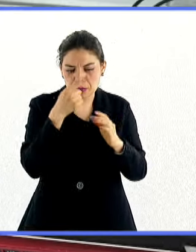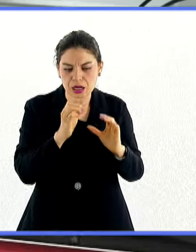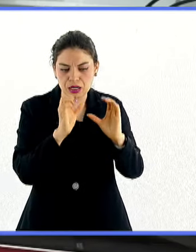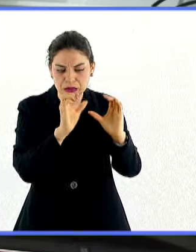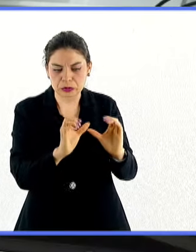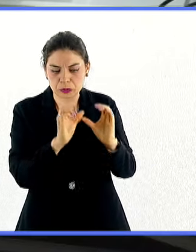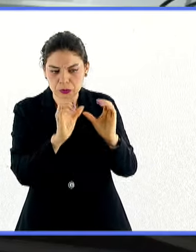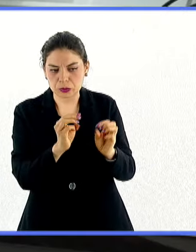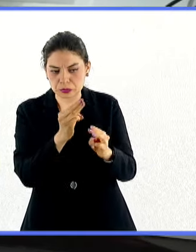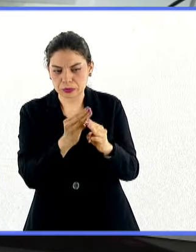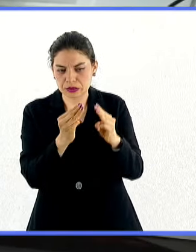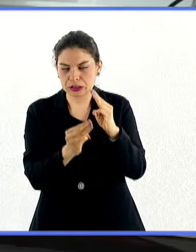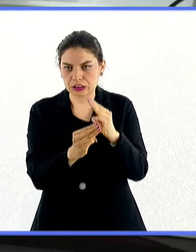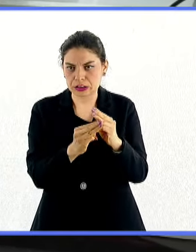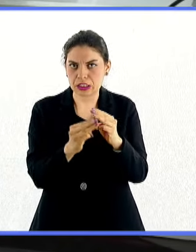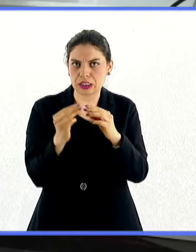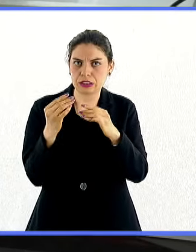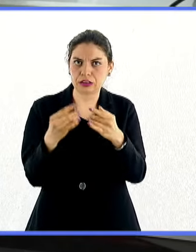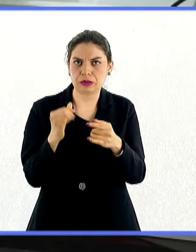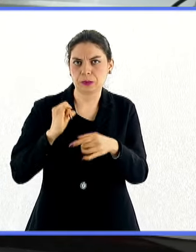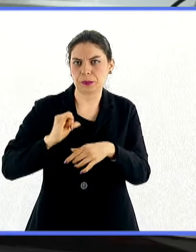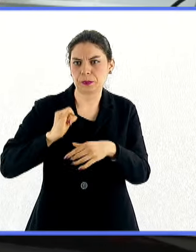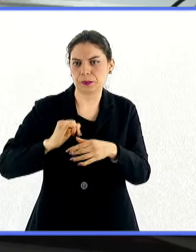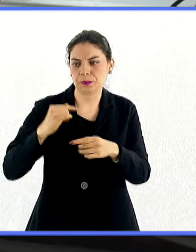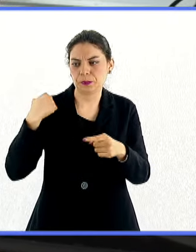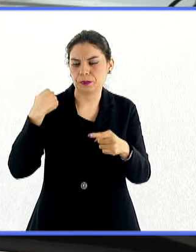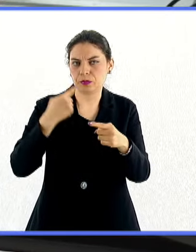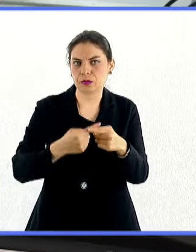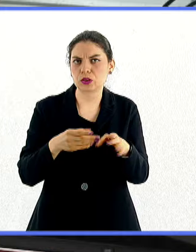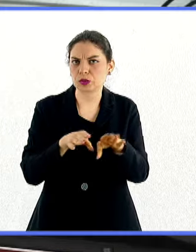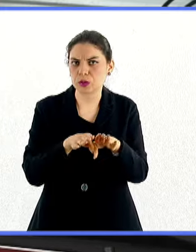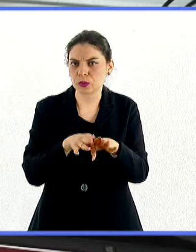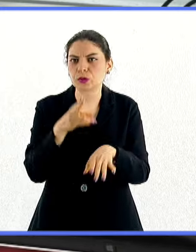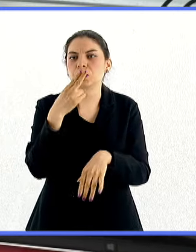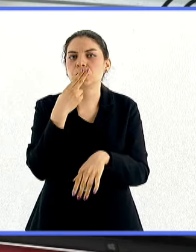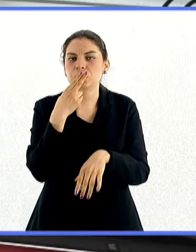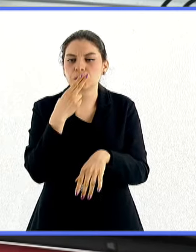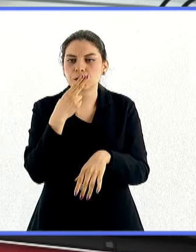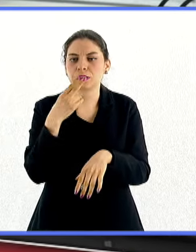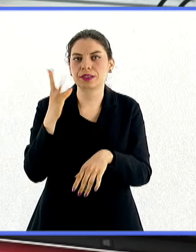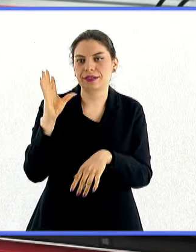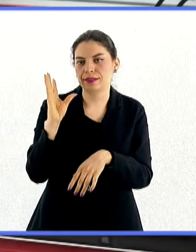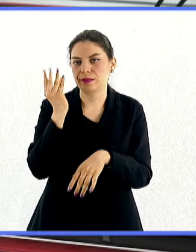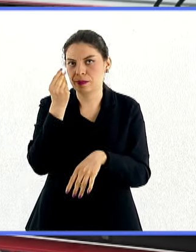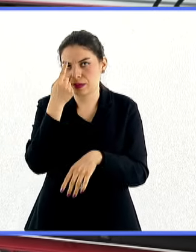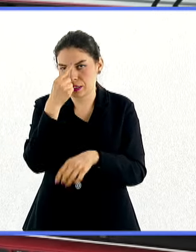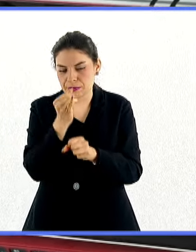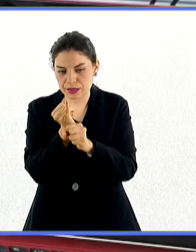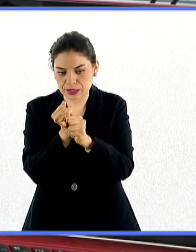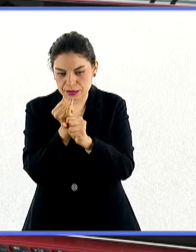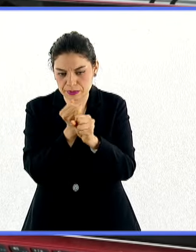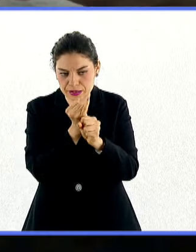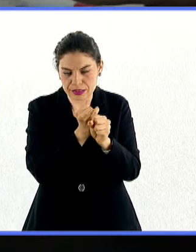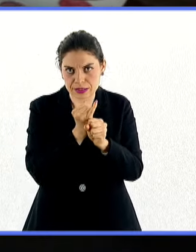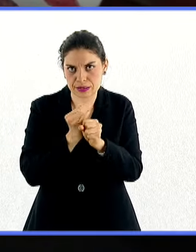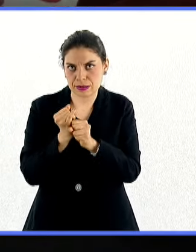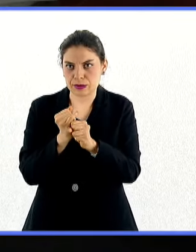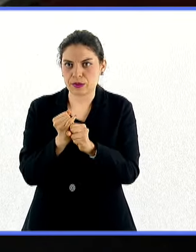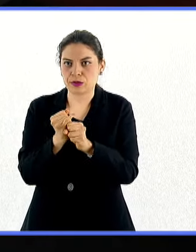restauración de materiales históricos y artísticos, desarrollando equipo de alta tecnología para el estudio de los materiales